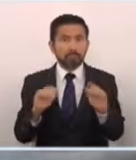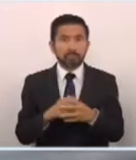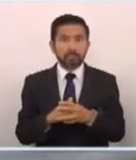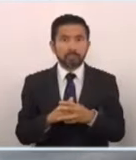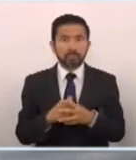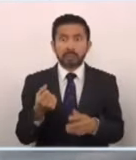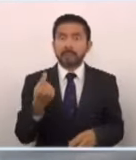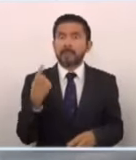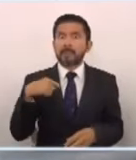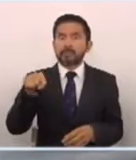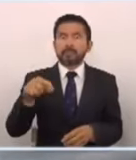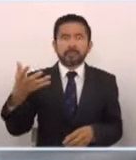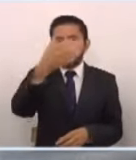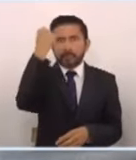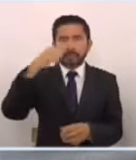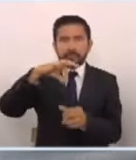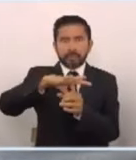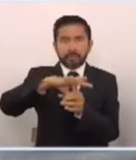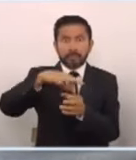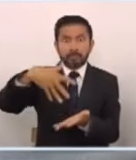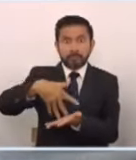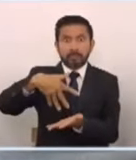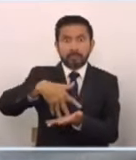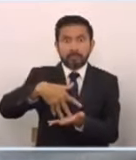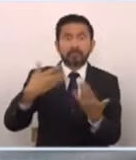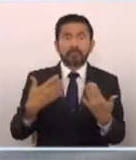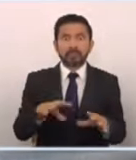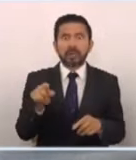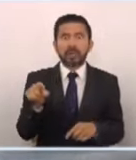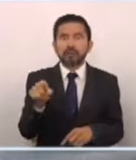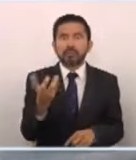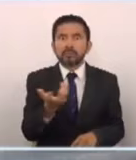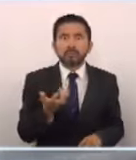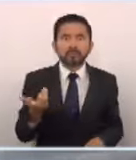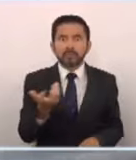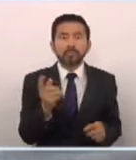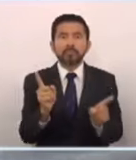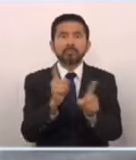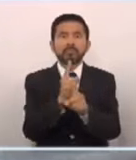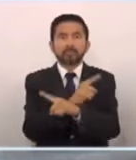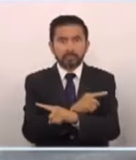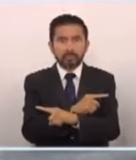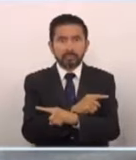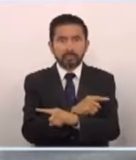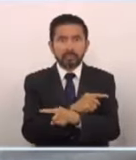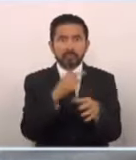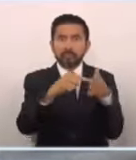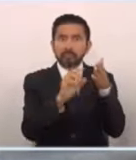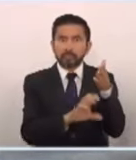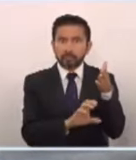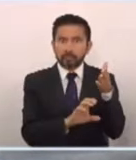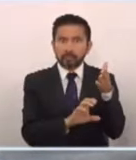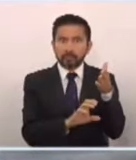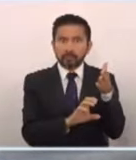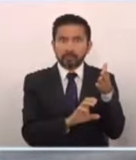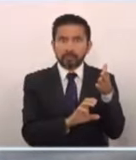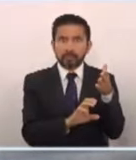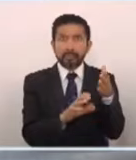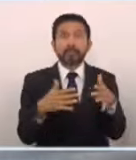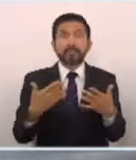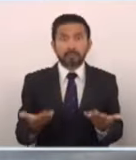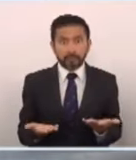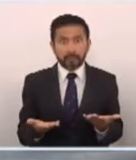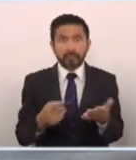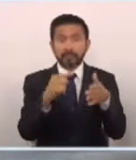los acaban de reelegir y ya están cambiando la constitución para